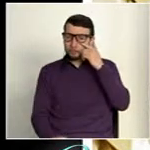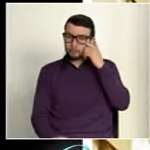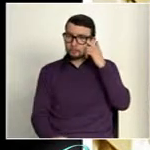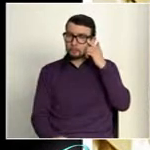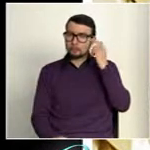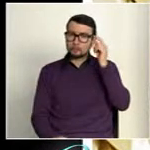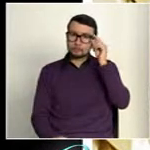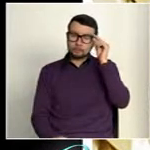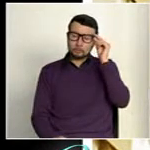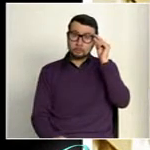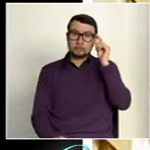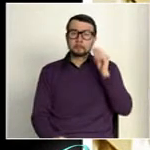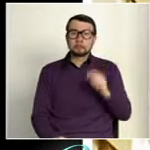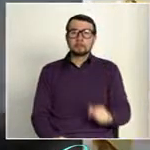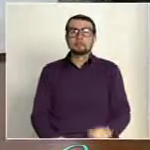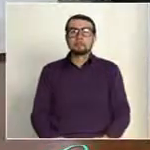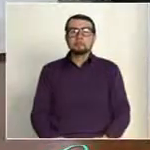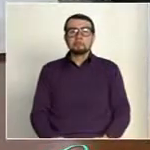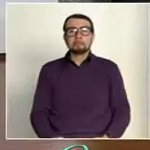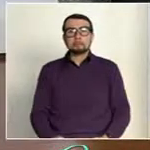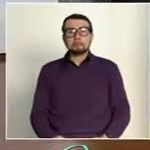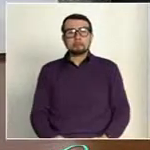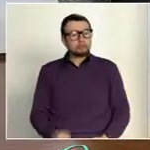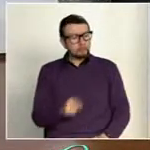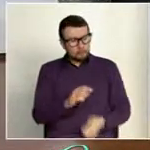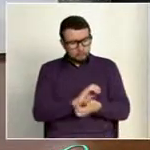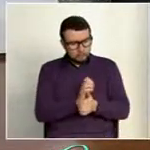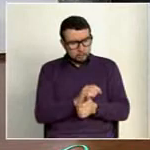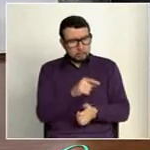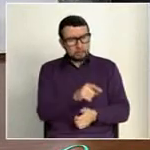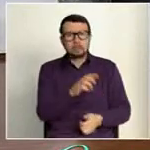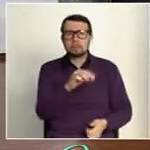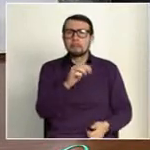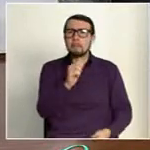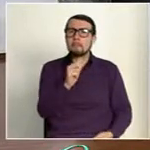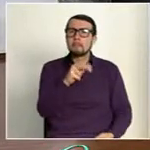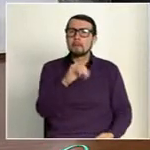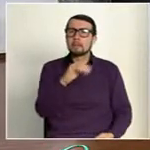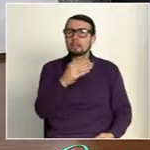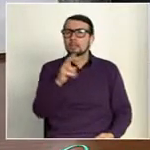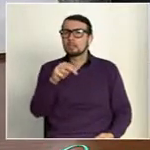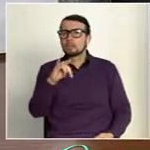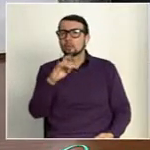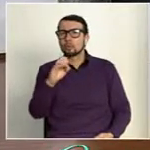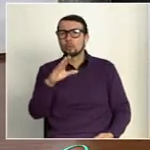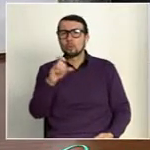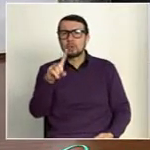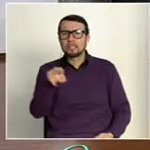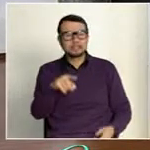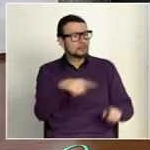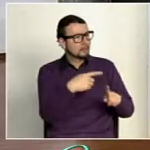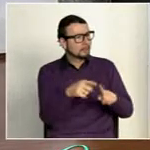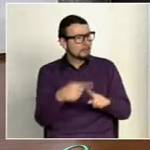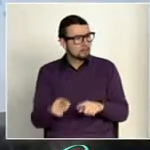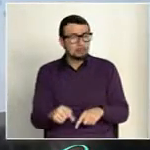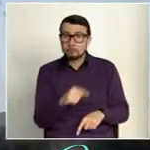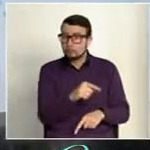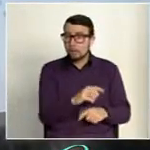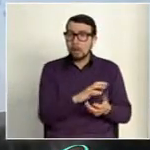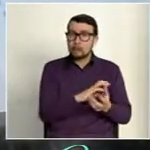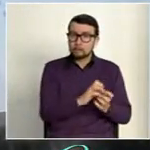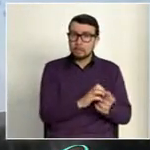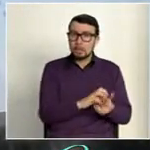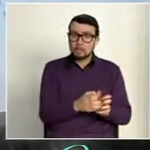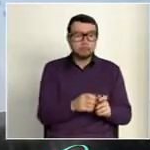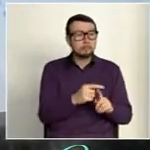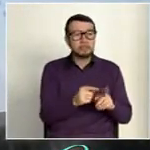también los frutos secos. Sí, los frutos secos, fruto mantiene sus mismas propiedades, solamente que pierde es el